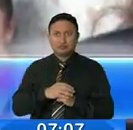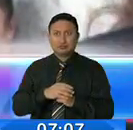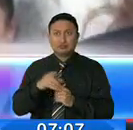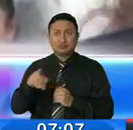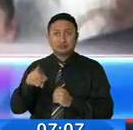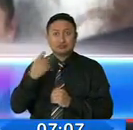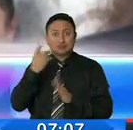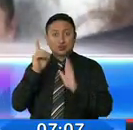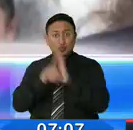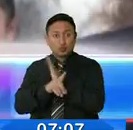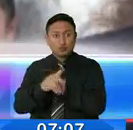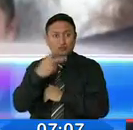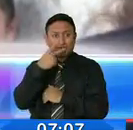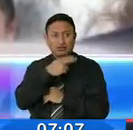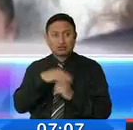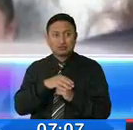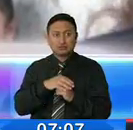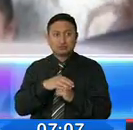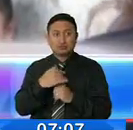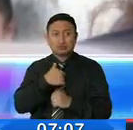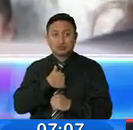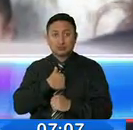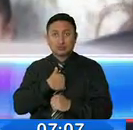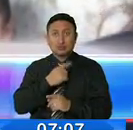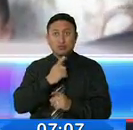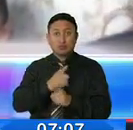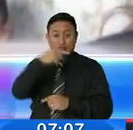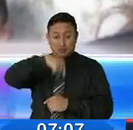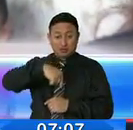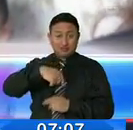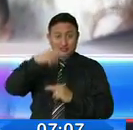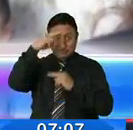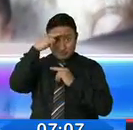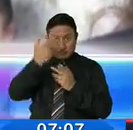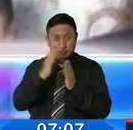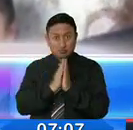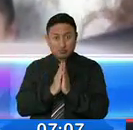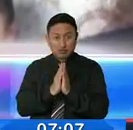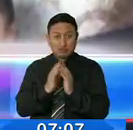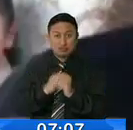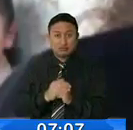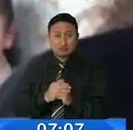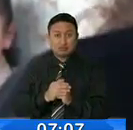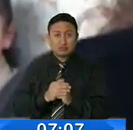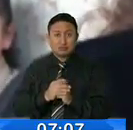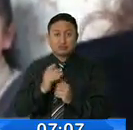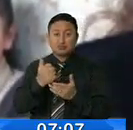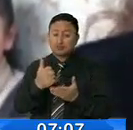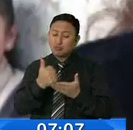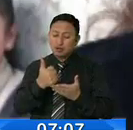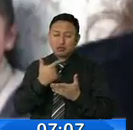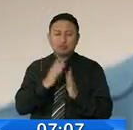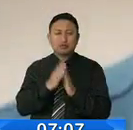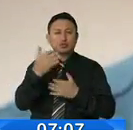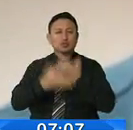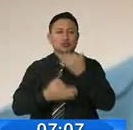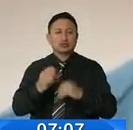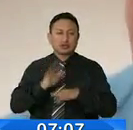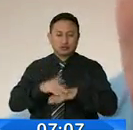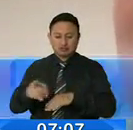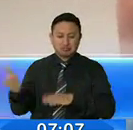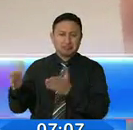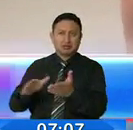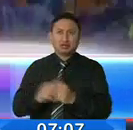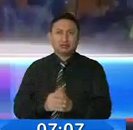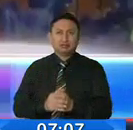totalmente falso. Y yo le pido, y por eso, en medio de eso, le ponen matándole. Y yo quiero que se haga justicia. Para el presidente